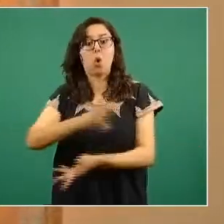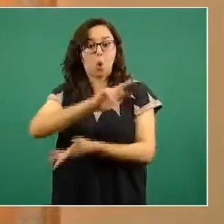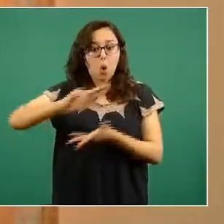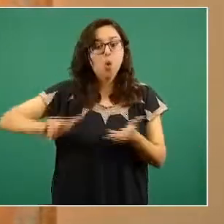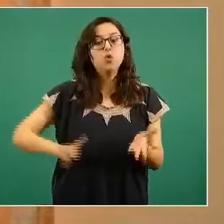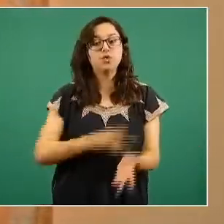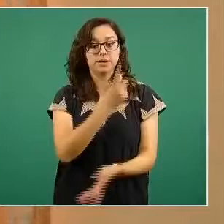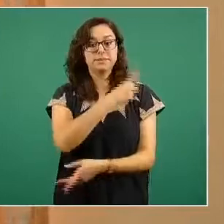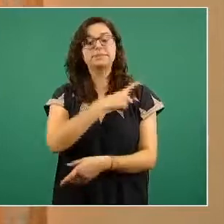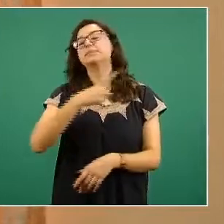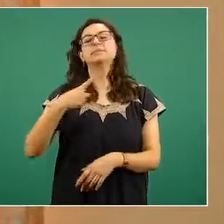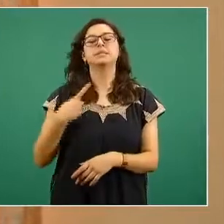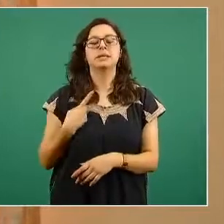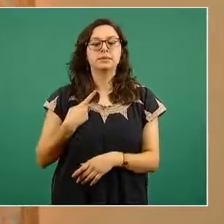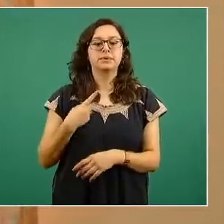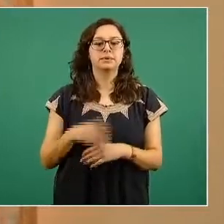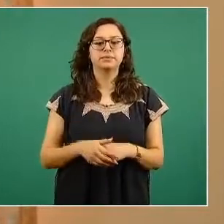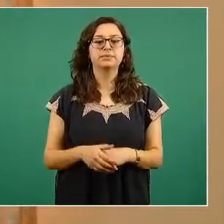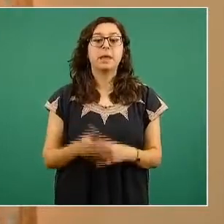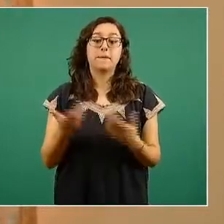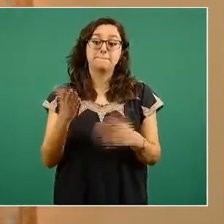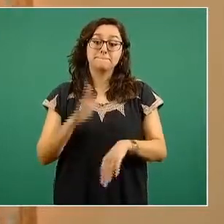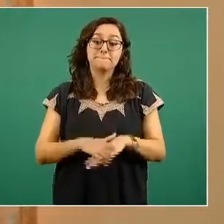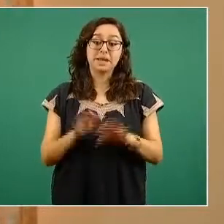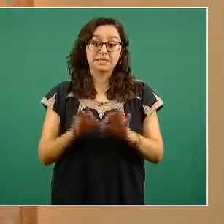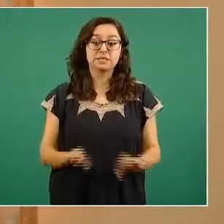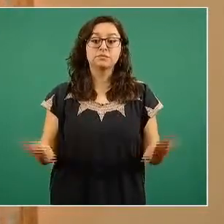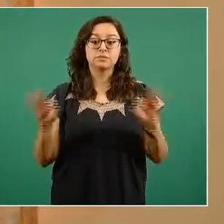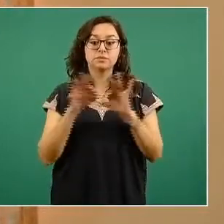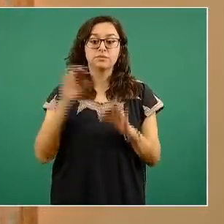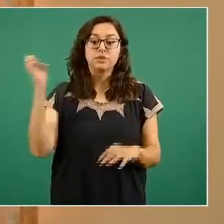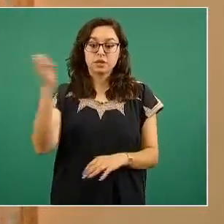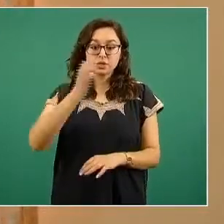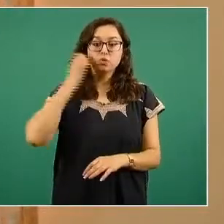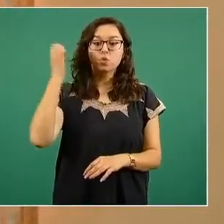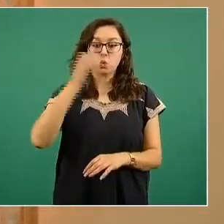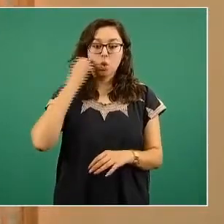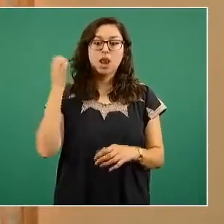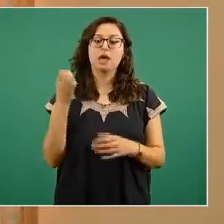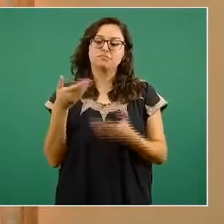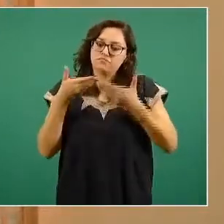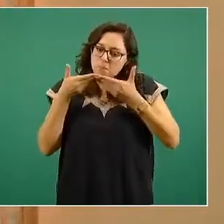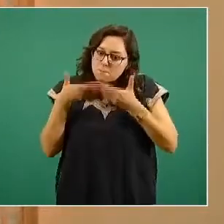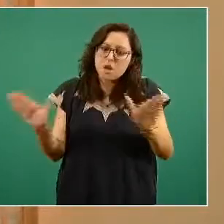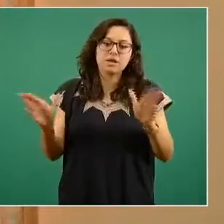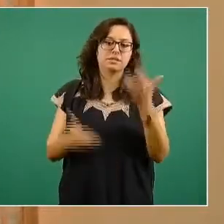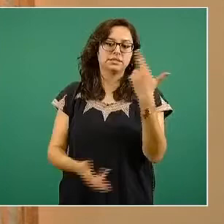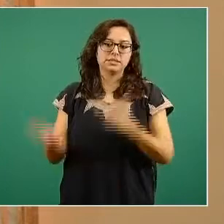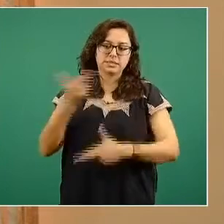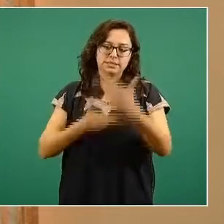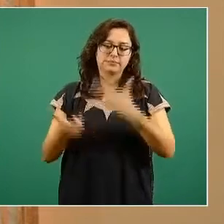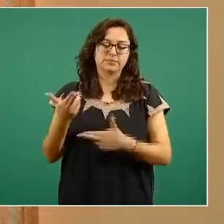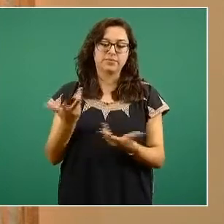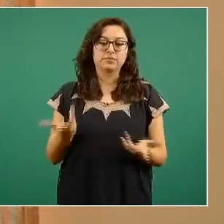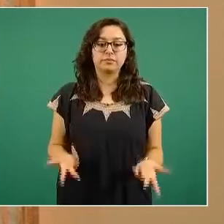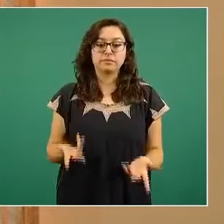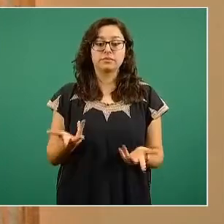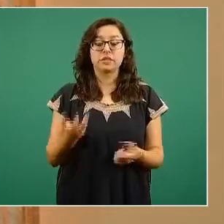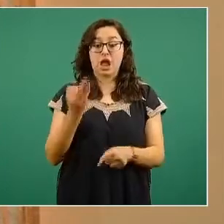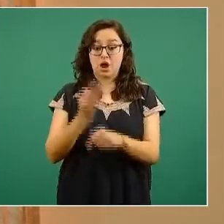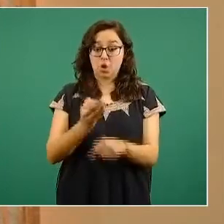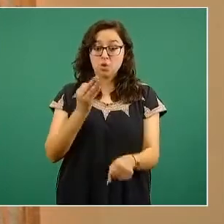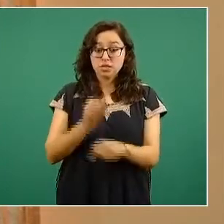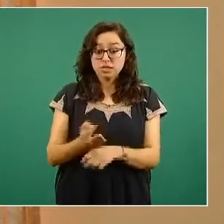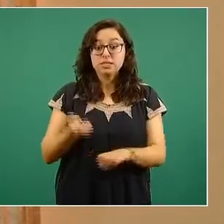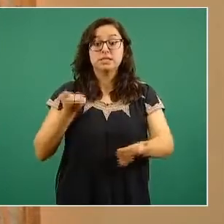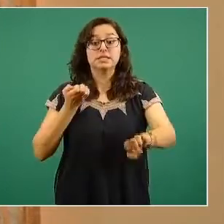en particular la oportunidad de abrir las escuelas, abrir la educación pública. Las entidades federativas que en este